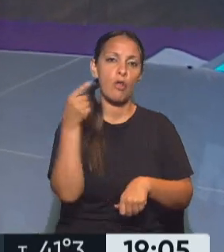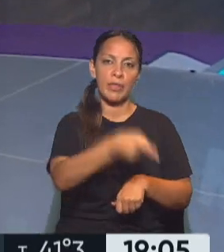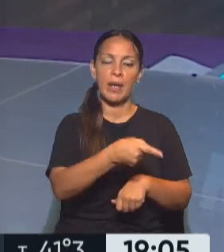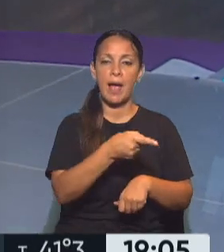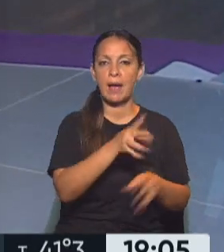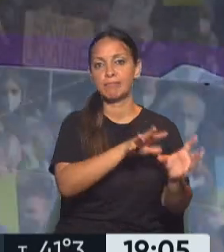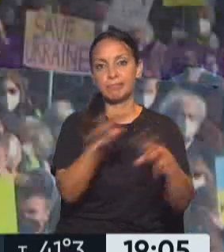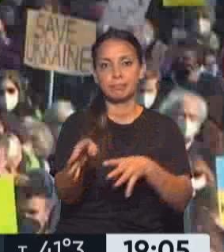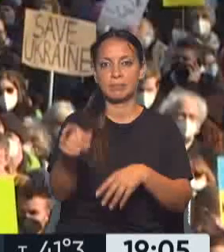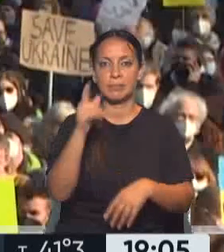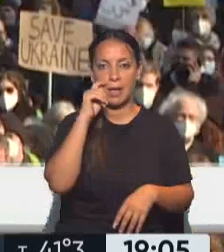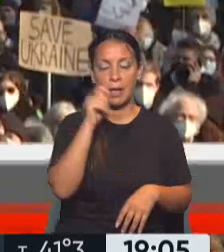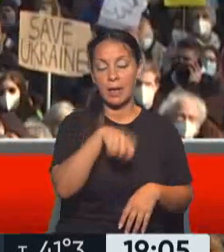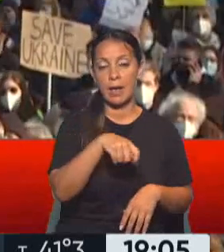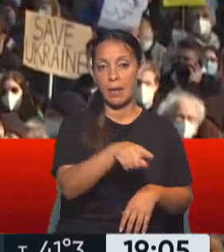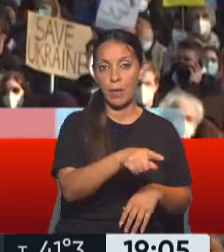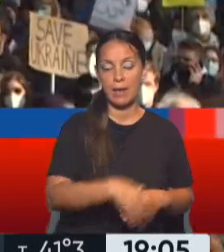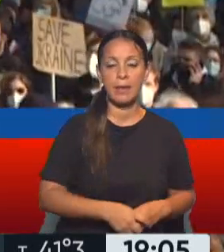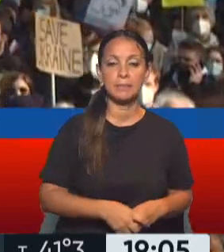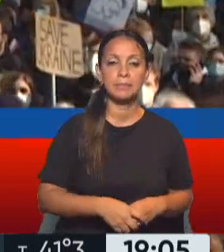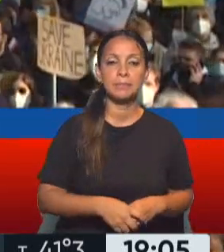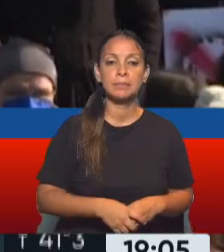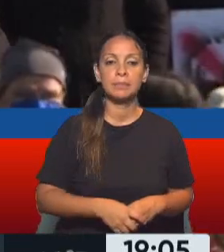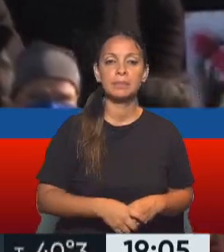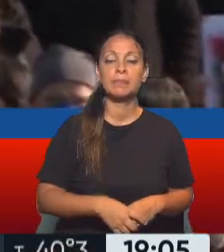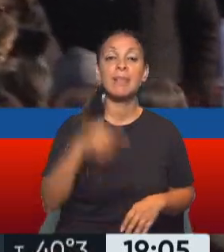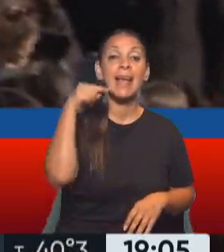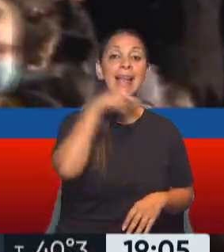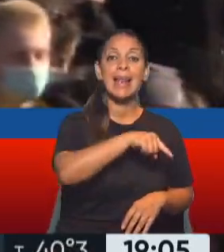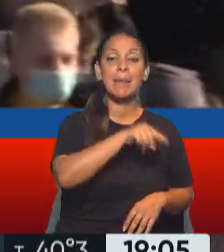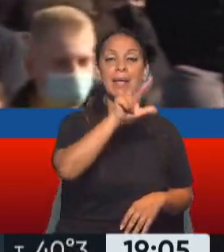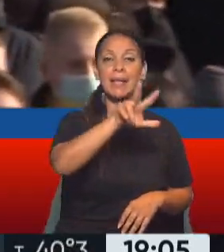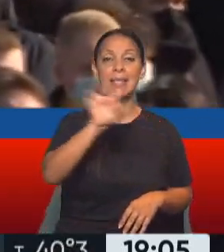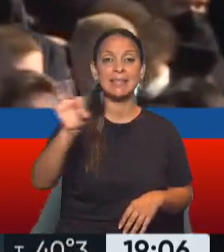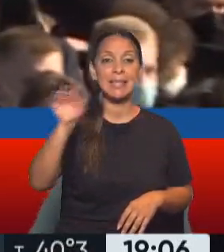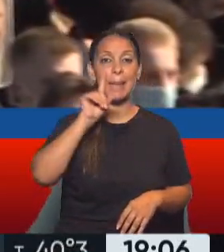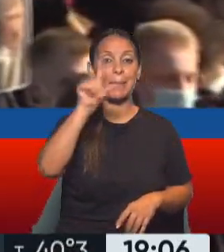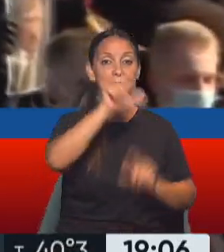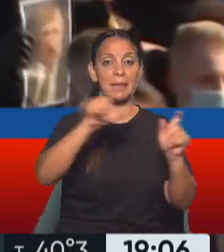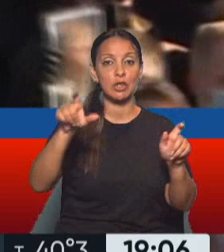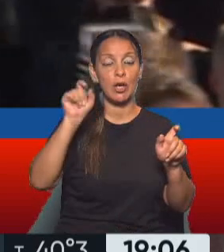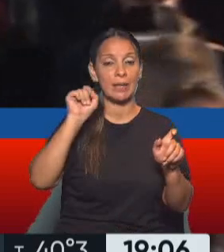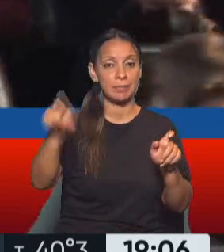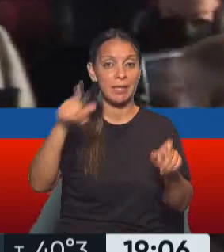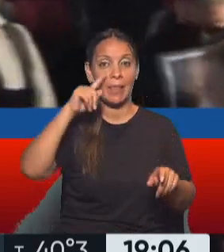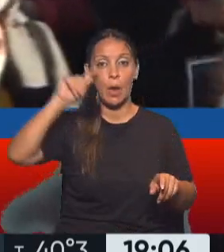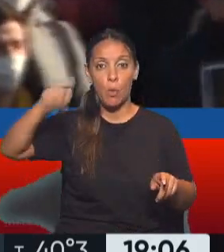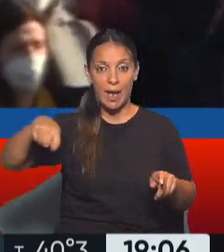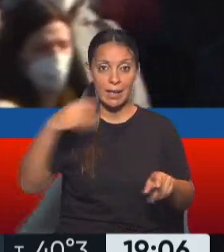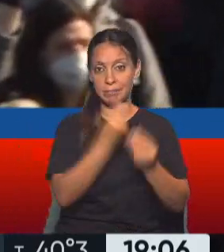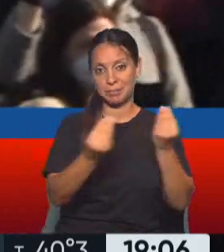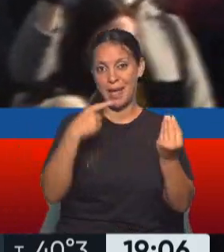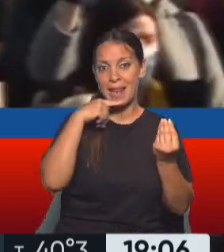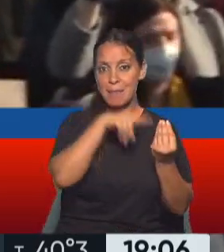de Rusia. En Alemania, donde viven 300.000 personas de origen o con ascendencia ucraniana,